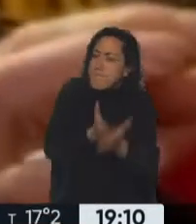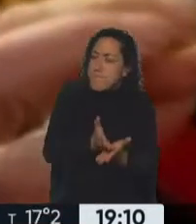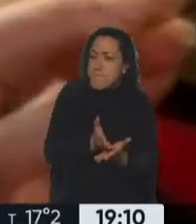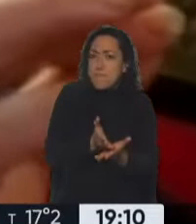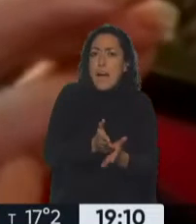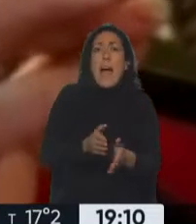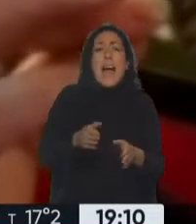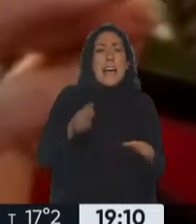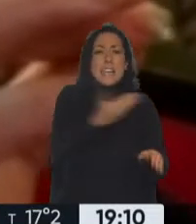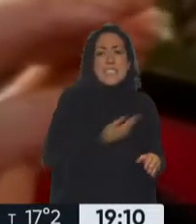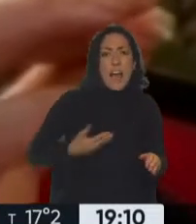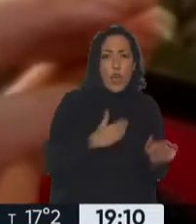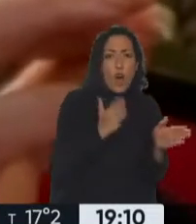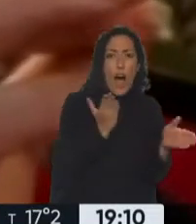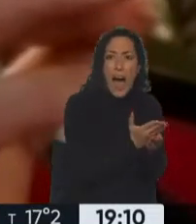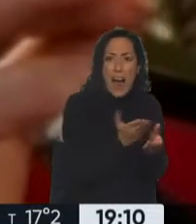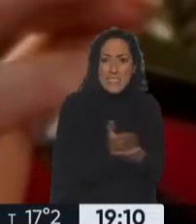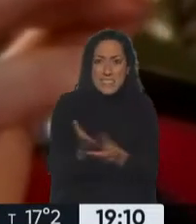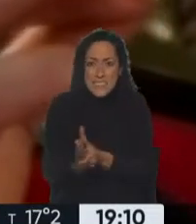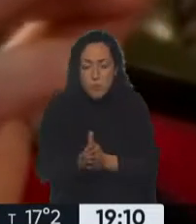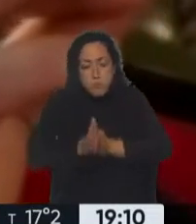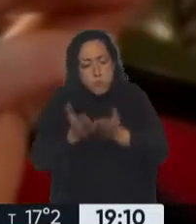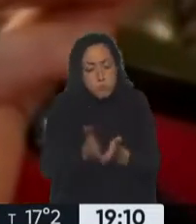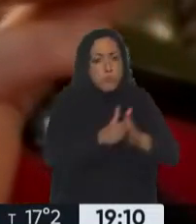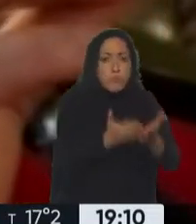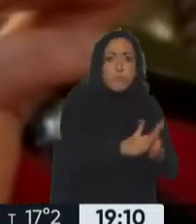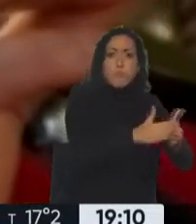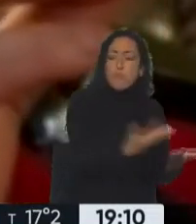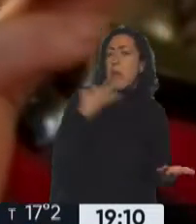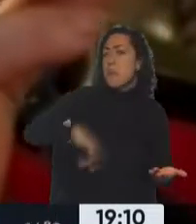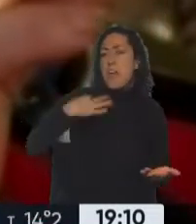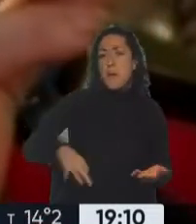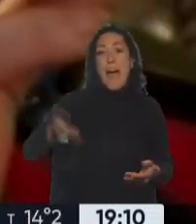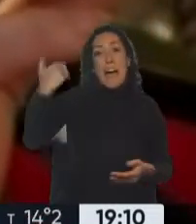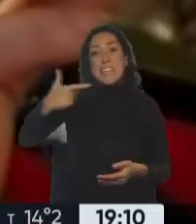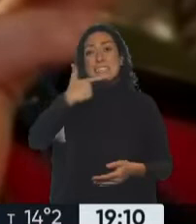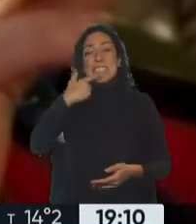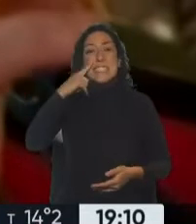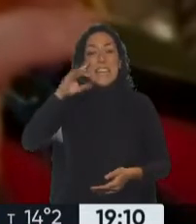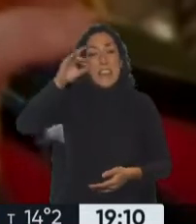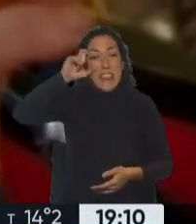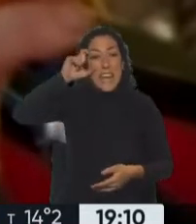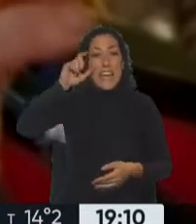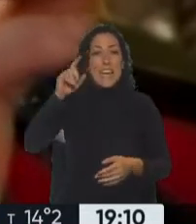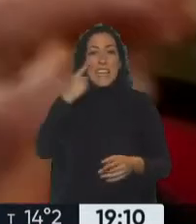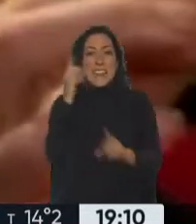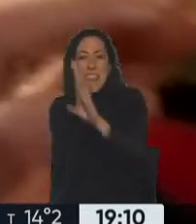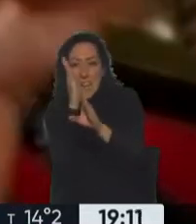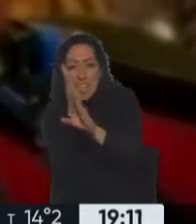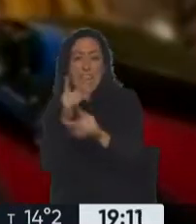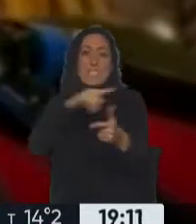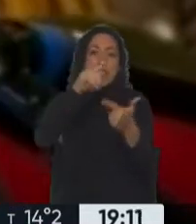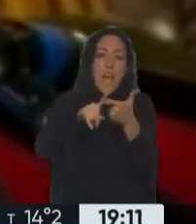archivos que tiene. En ese momento estuvo involucrada la CIDE, en ese momento ese era el nombre, de los servicios de inteligencia, la federal, la